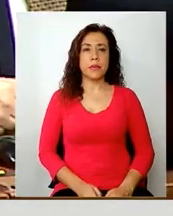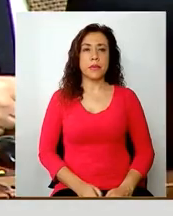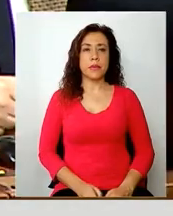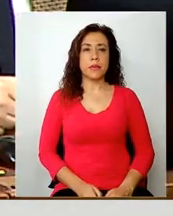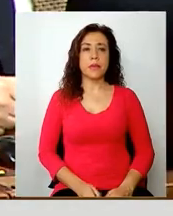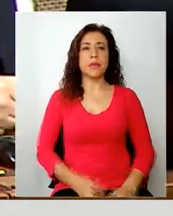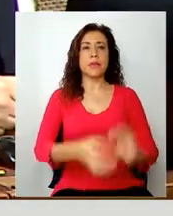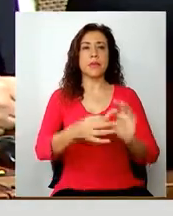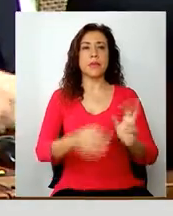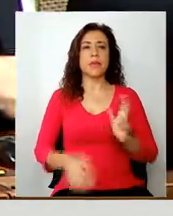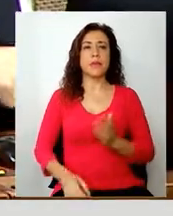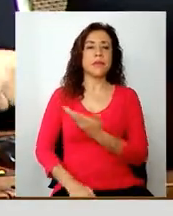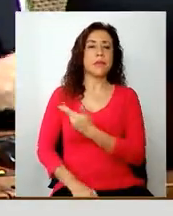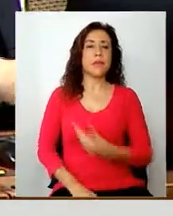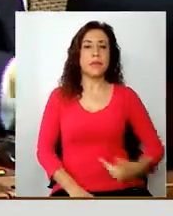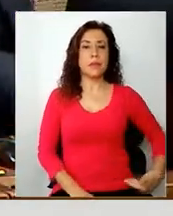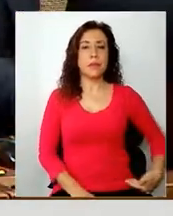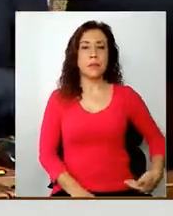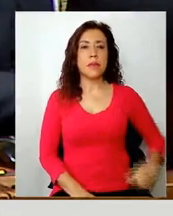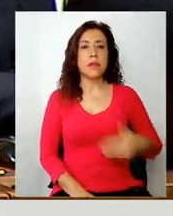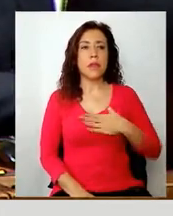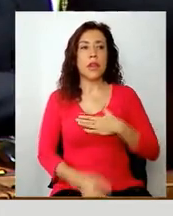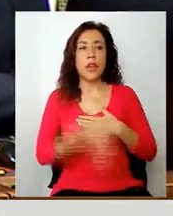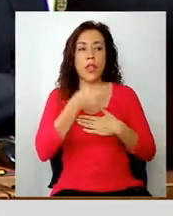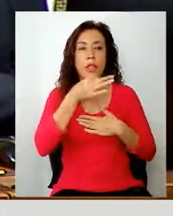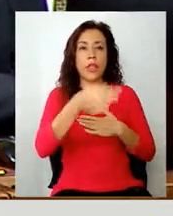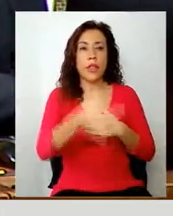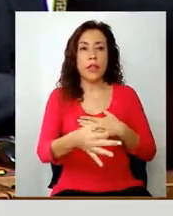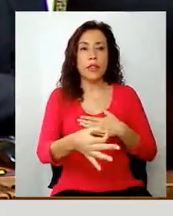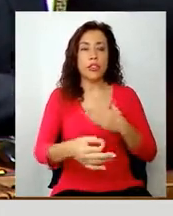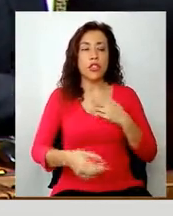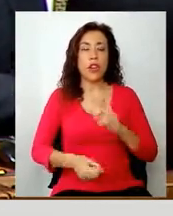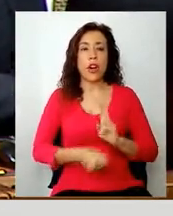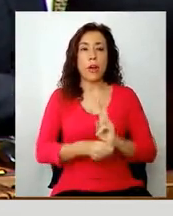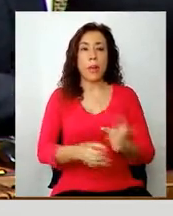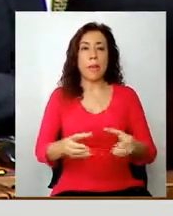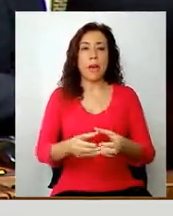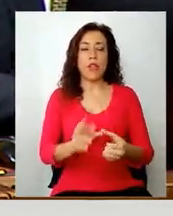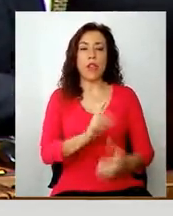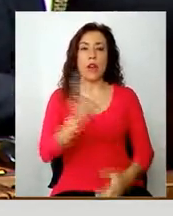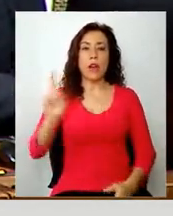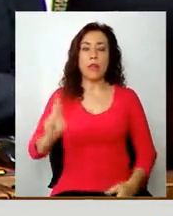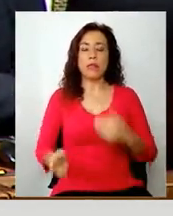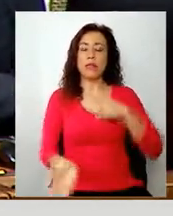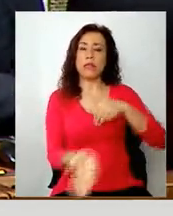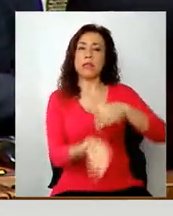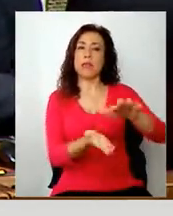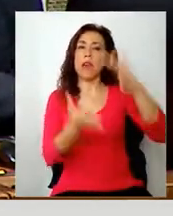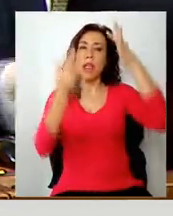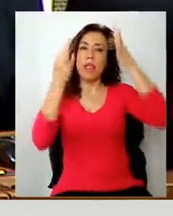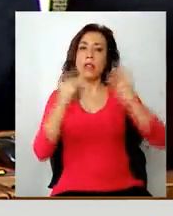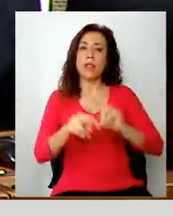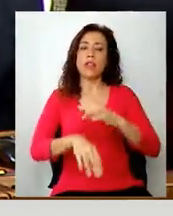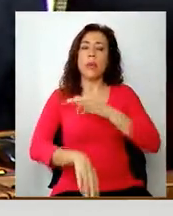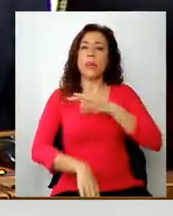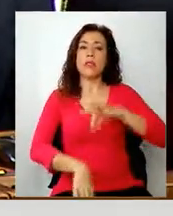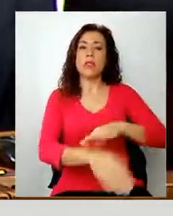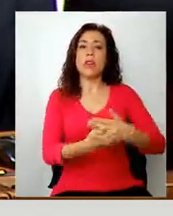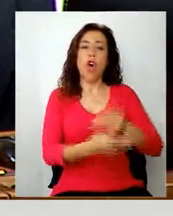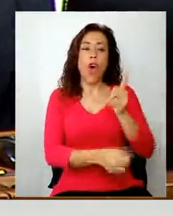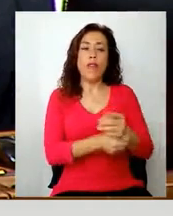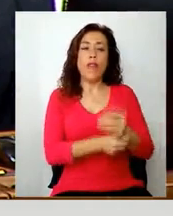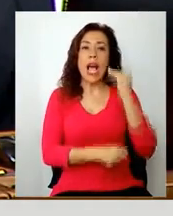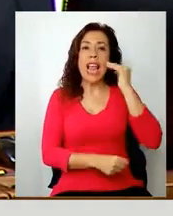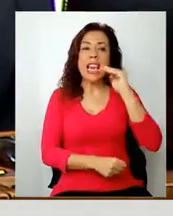presidente quiero expresar a nombre de la bancada del partido republicano nuestro rechazo a la medida del Ministerio de salud que obliga a niños usar mascarillas